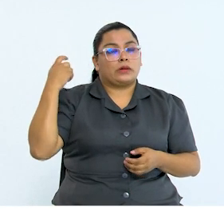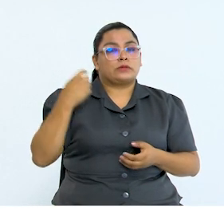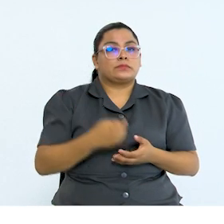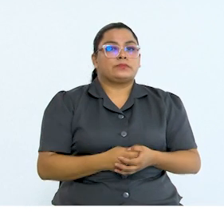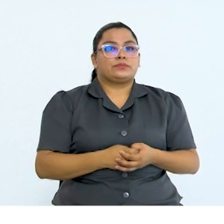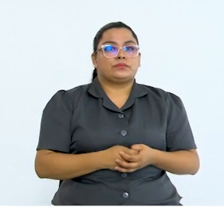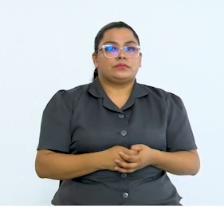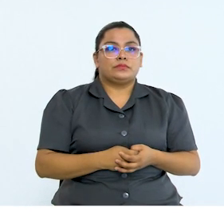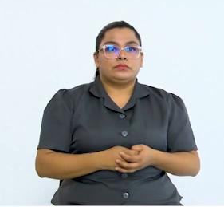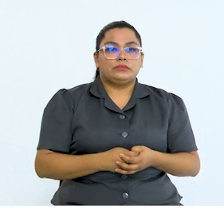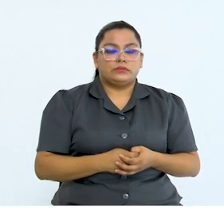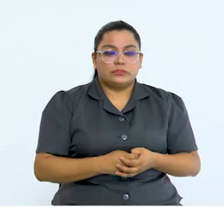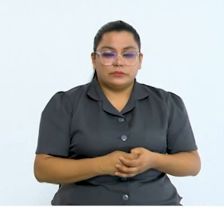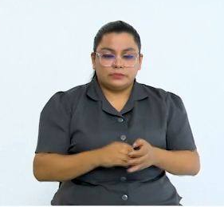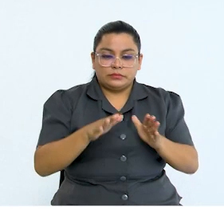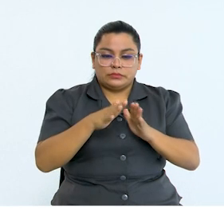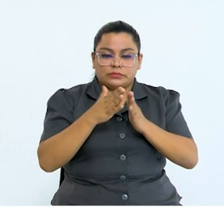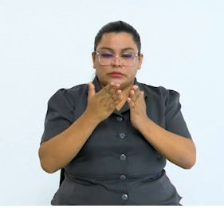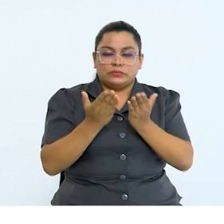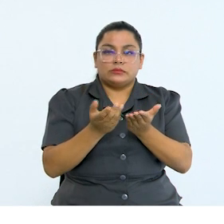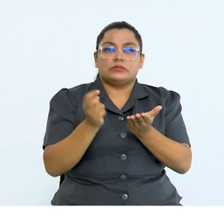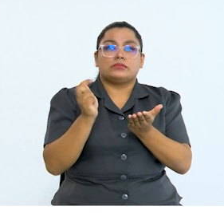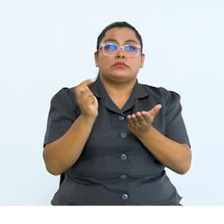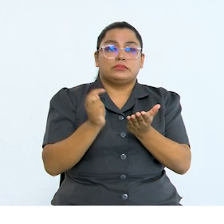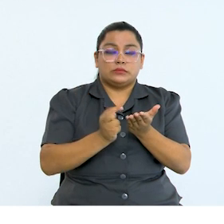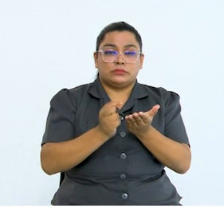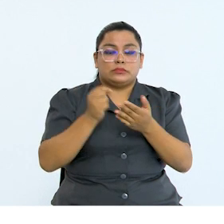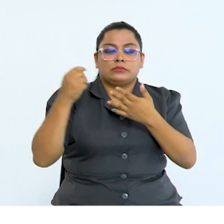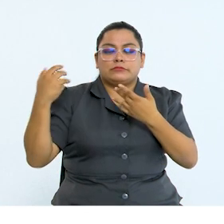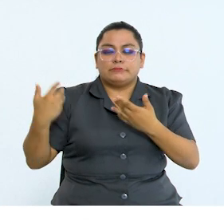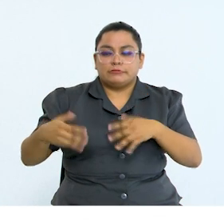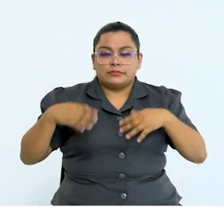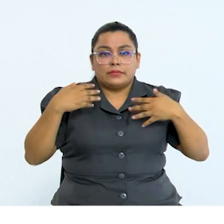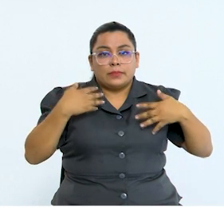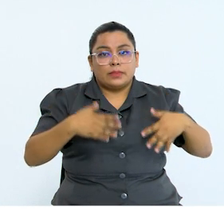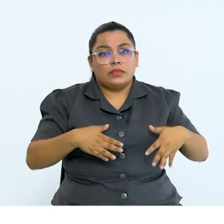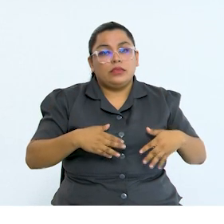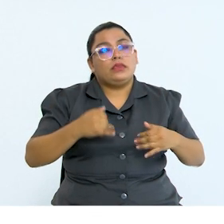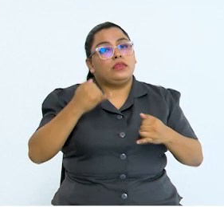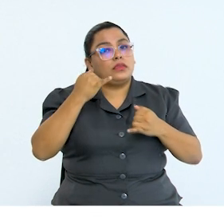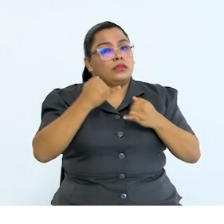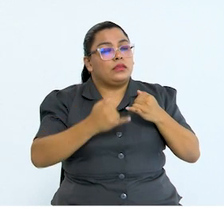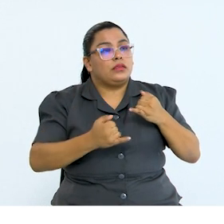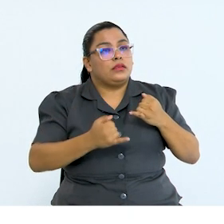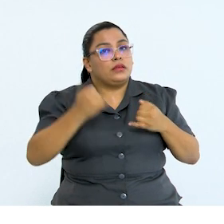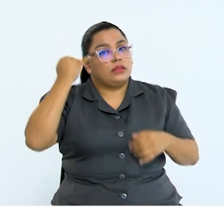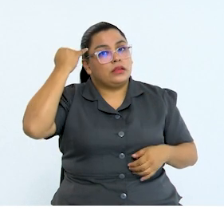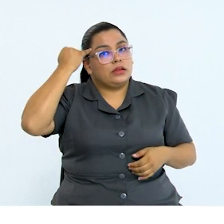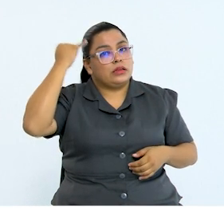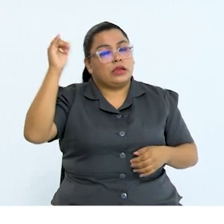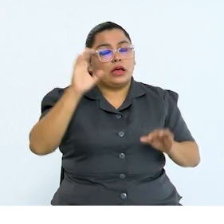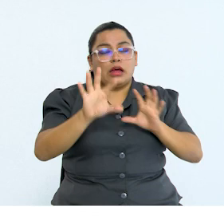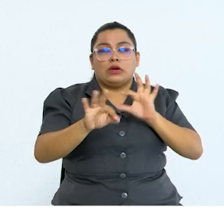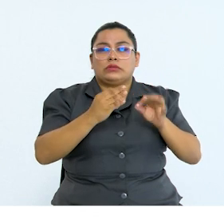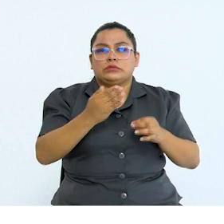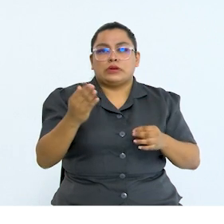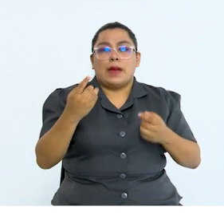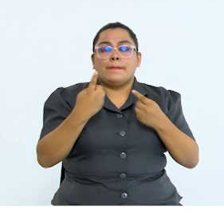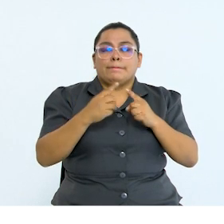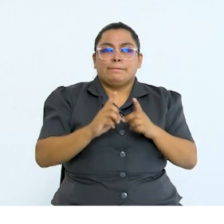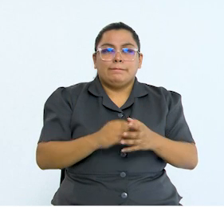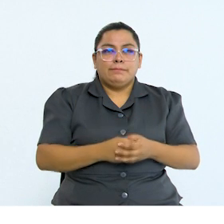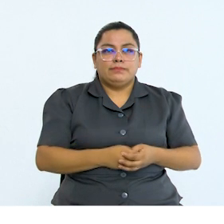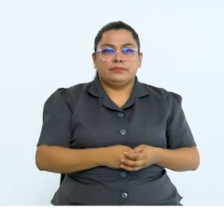En nuestro libro de texto encontramos actividades con este fin en algunos contenidos. Sin embargo,